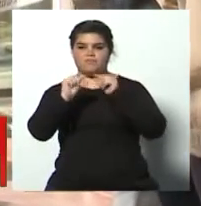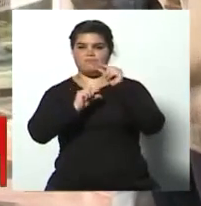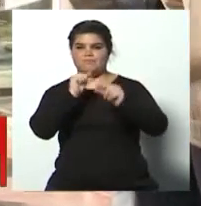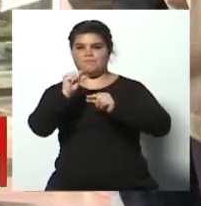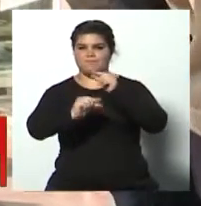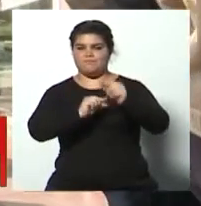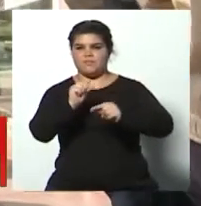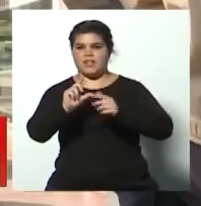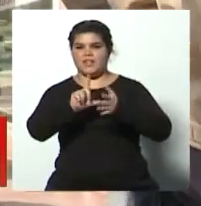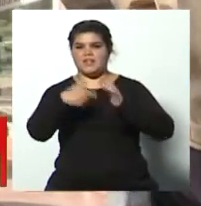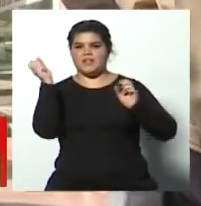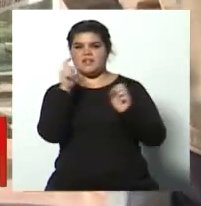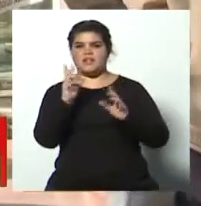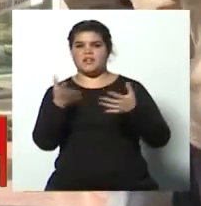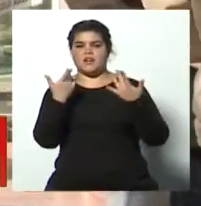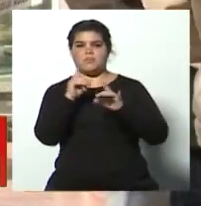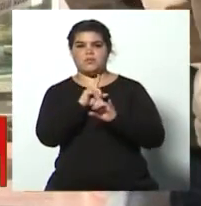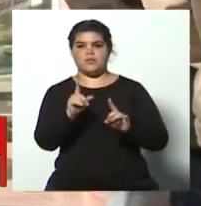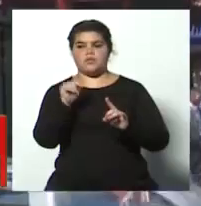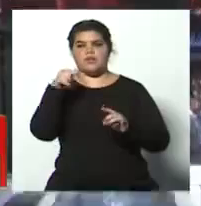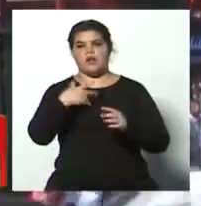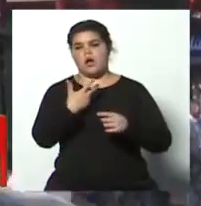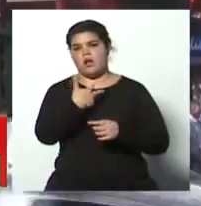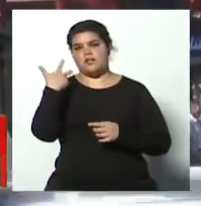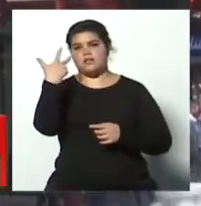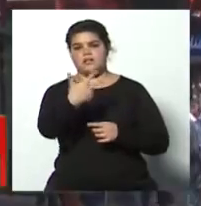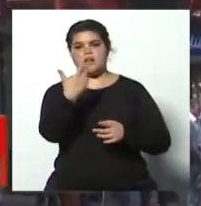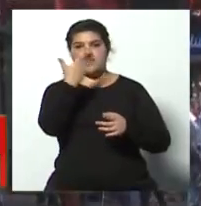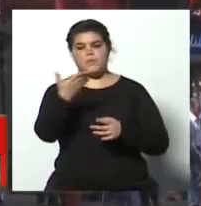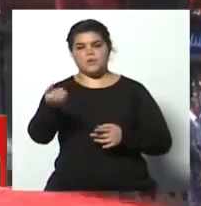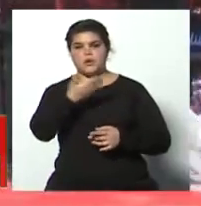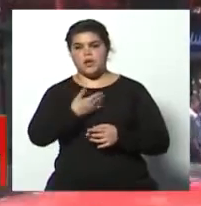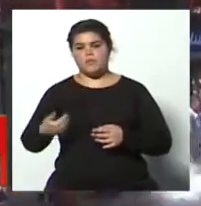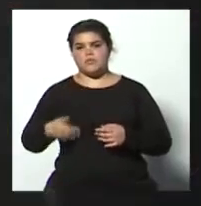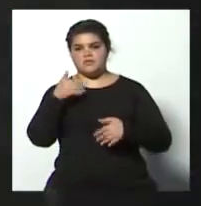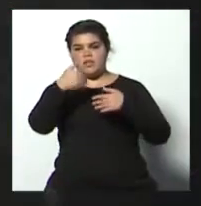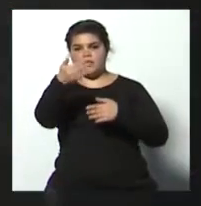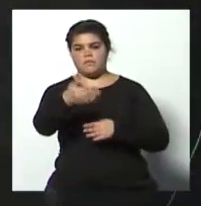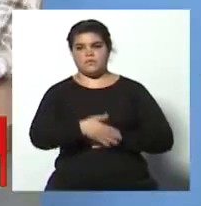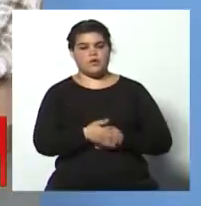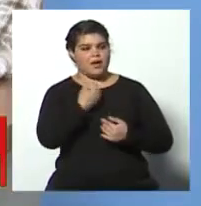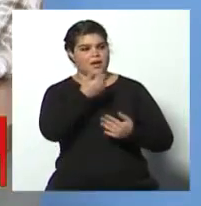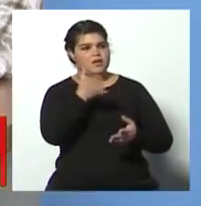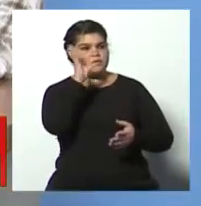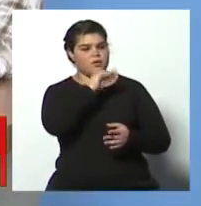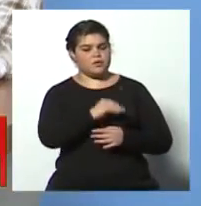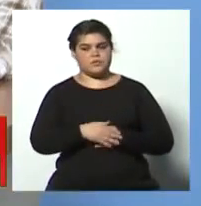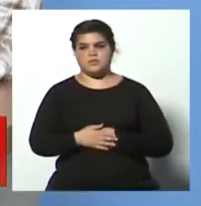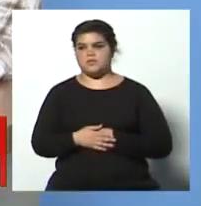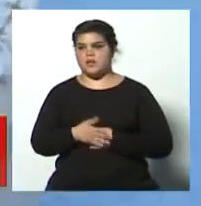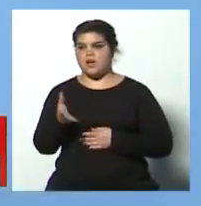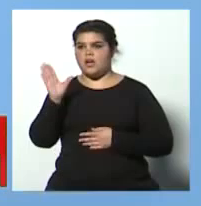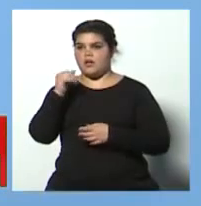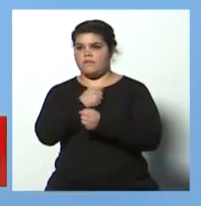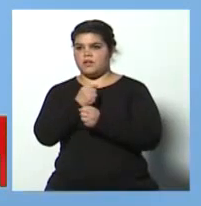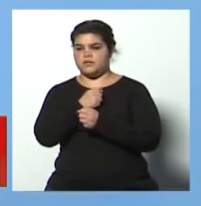ninguna diferencia en ninguno de estos tres candidatos, que alguno de los tres seguramente será el próximo presidente. Uh-huh. Sergio, gracias y buenas noches. Un abrazo. Un